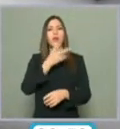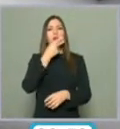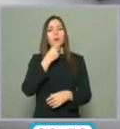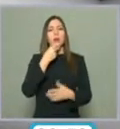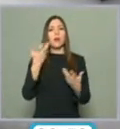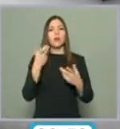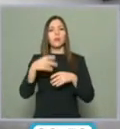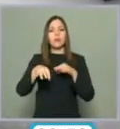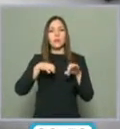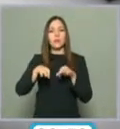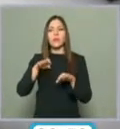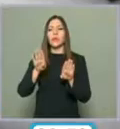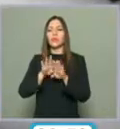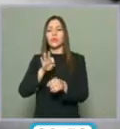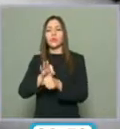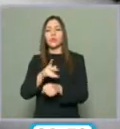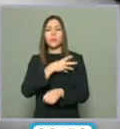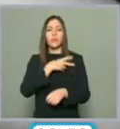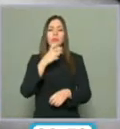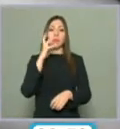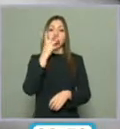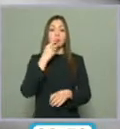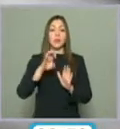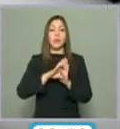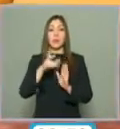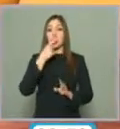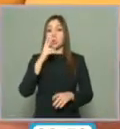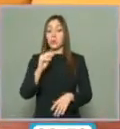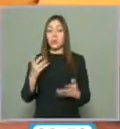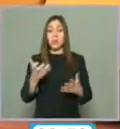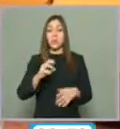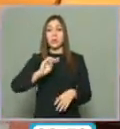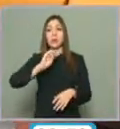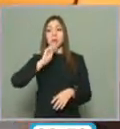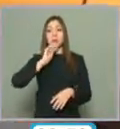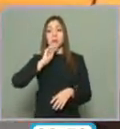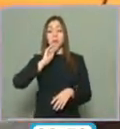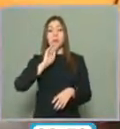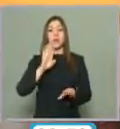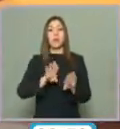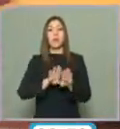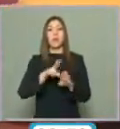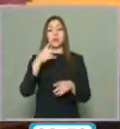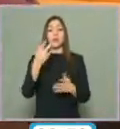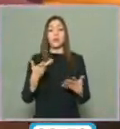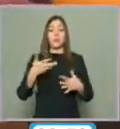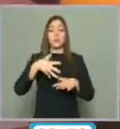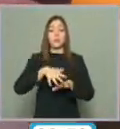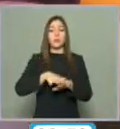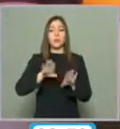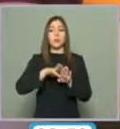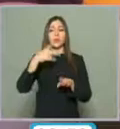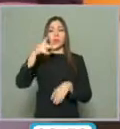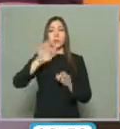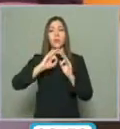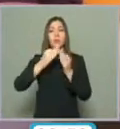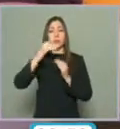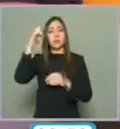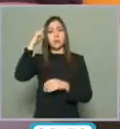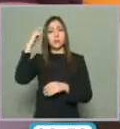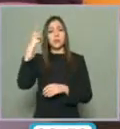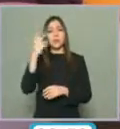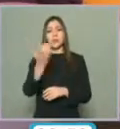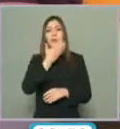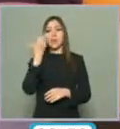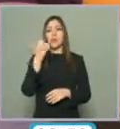esta función paterna, está maravilloso, pero si el hombre no lo hace y la mamá incorporó en su aparato mental la idea de que no